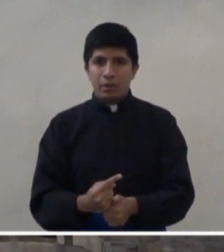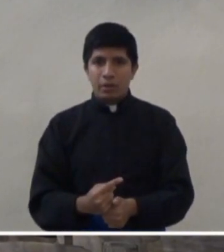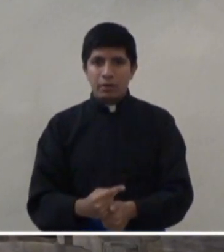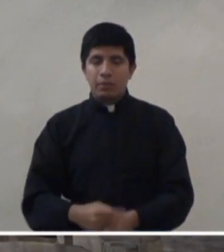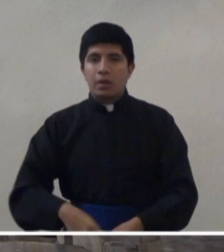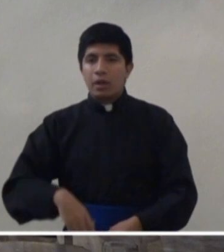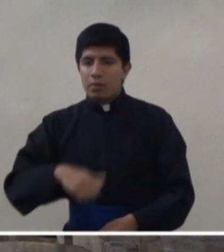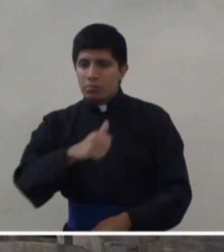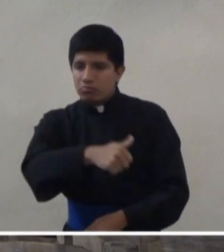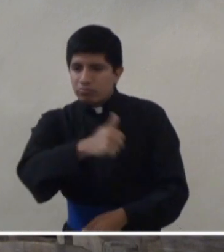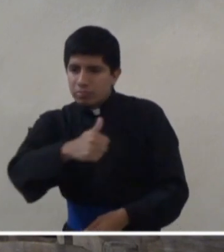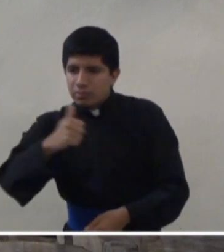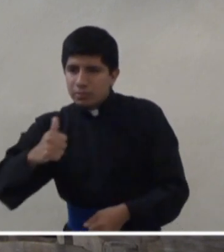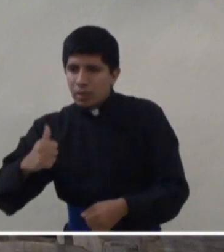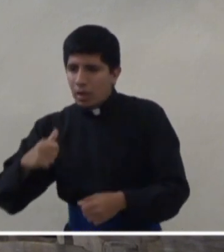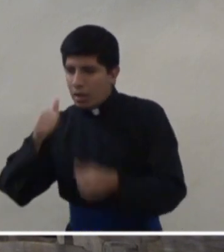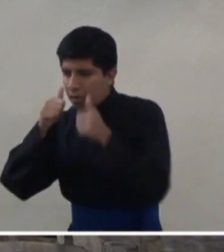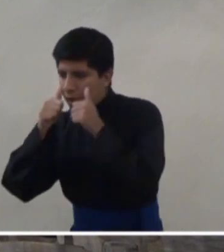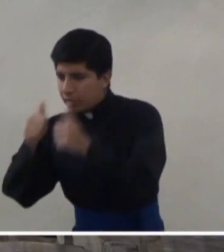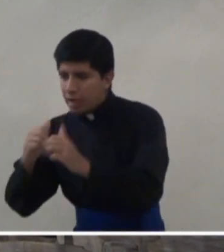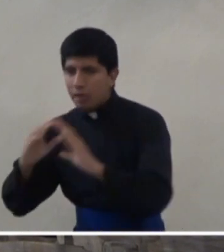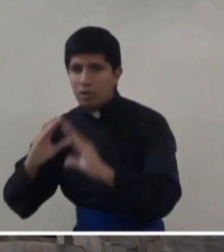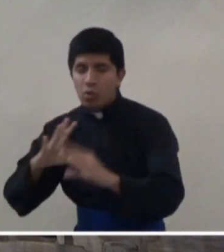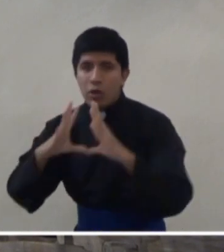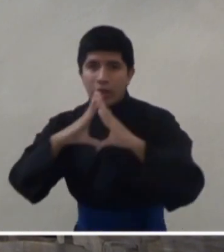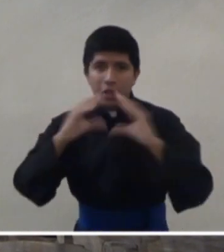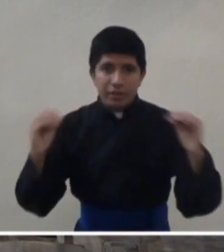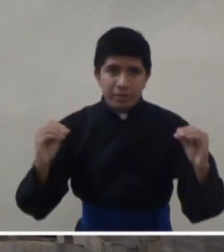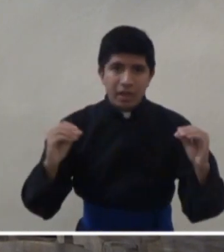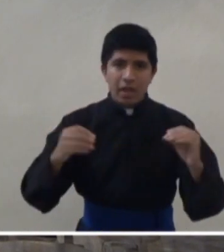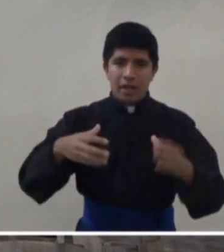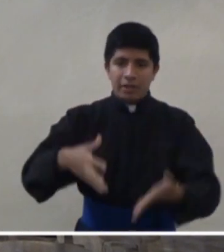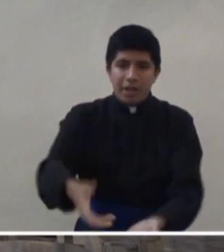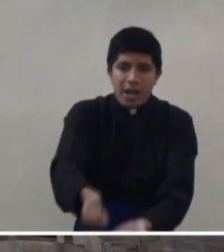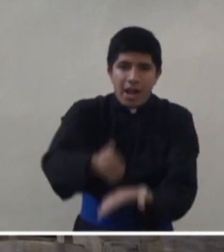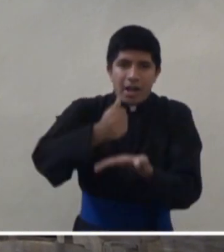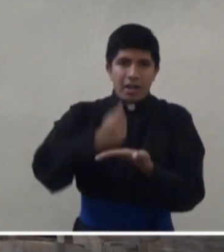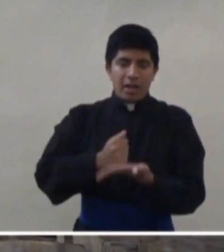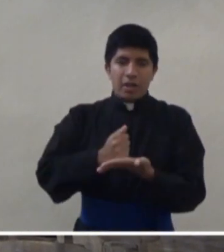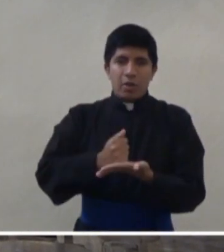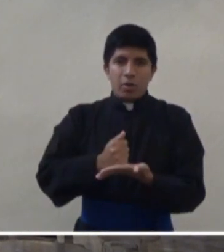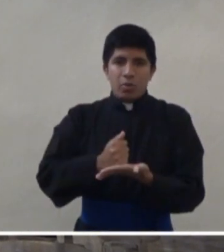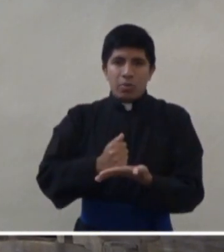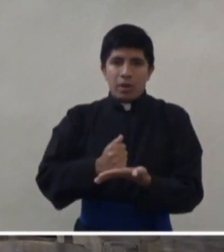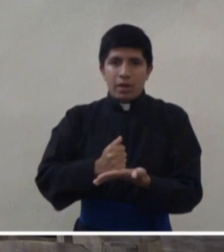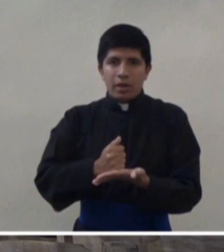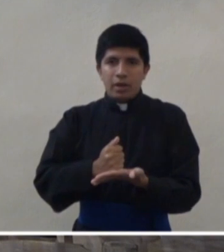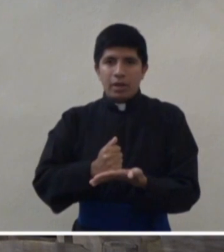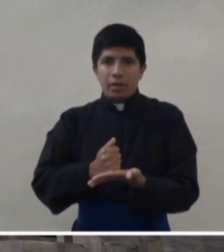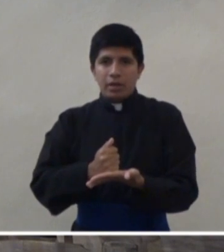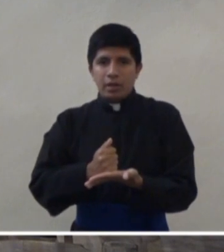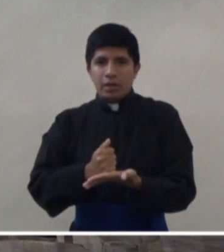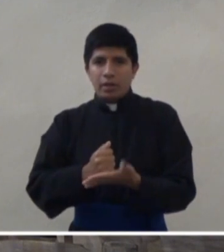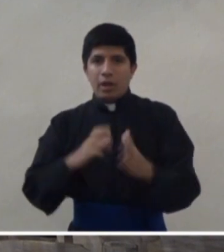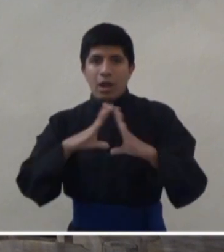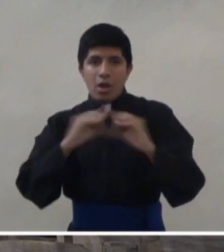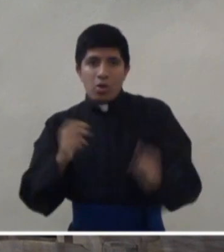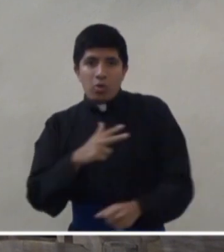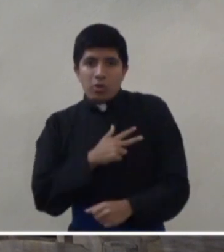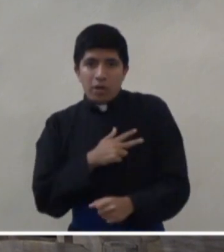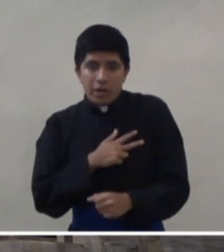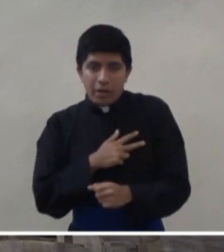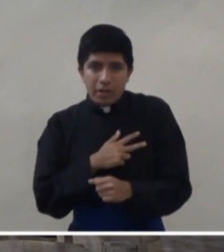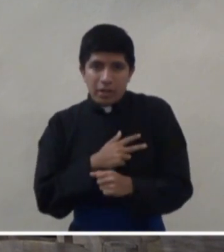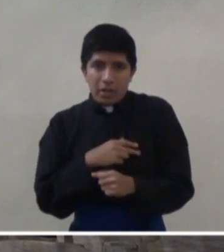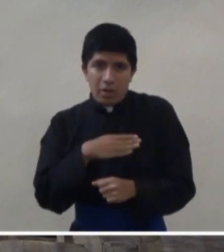cada una de ellas. ¿Por qué? Porque solamente así es como el pastor puede